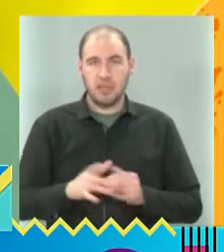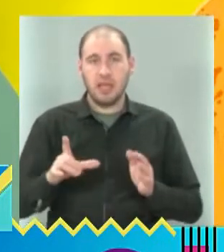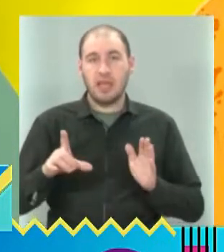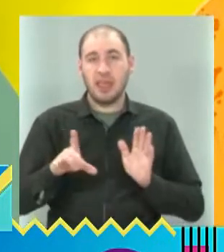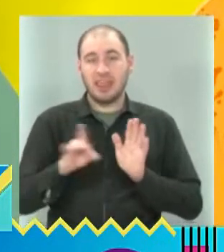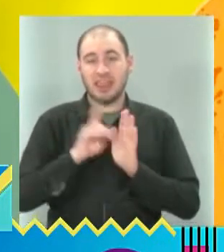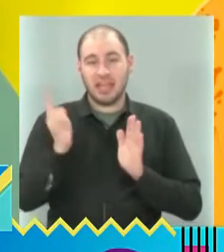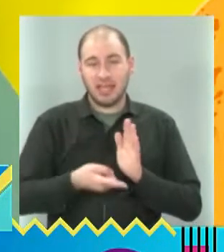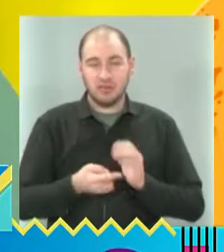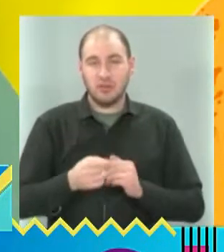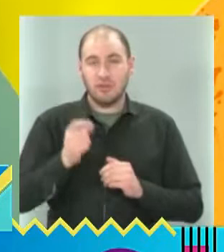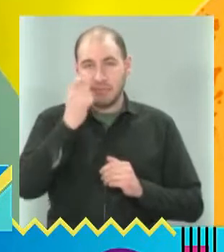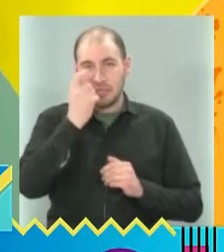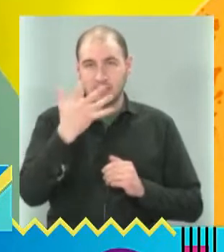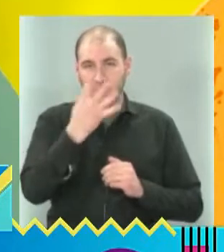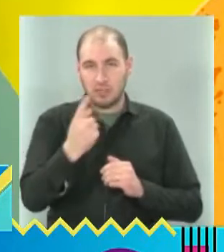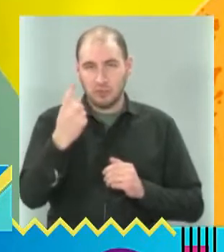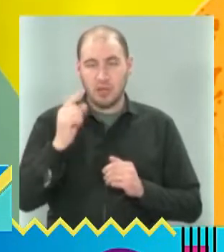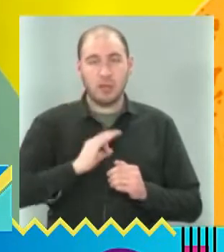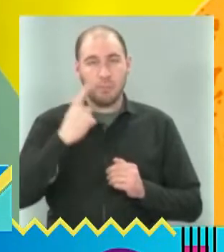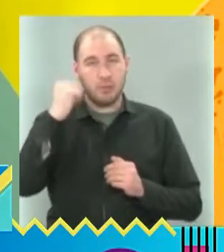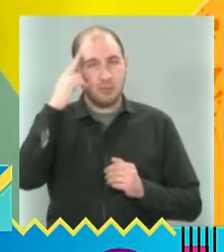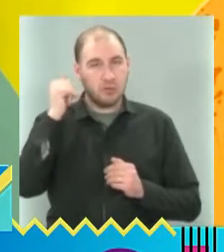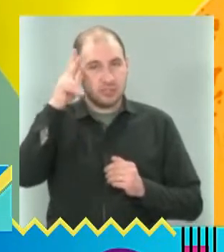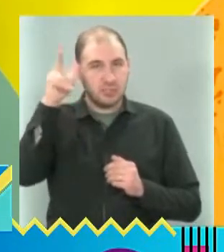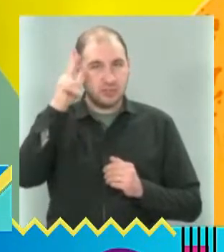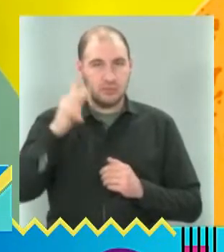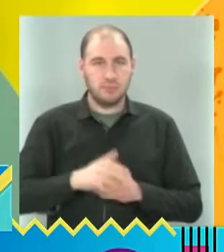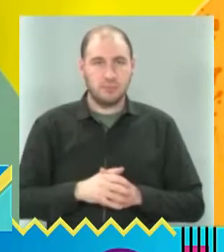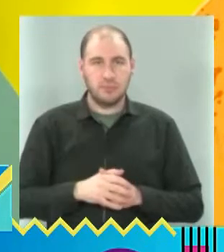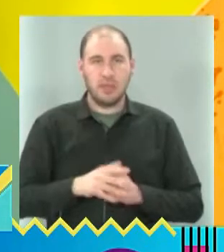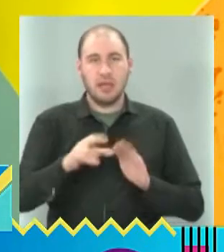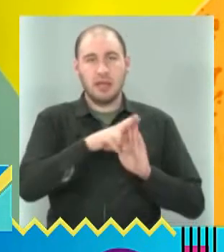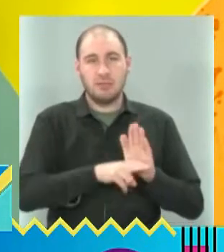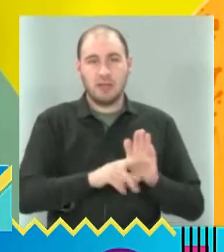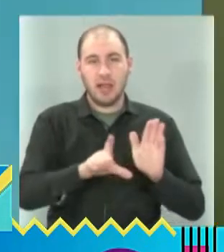el decreto 2541 del 88, Bien. que